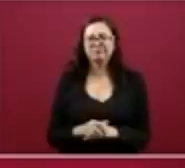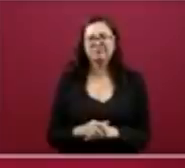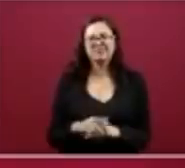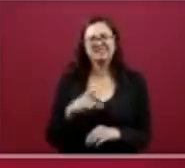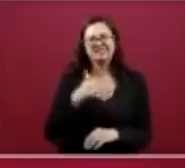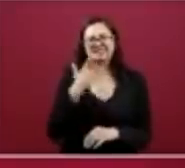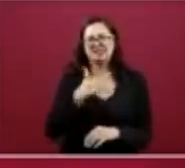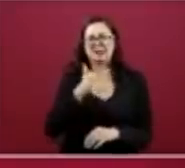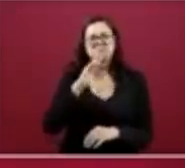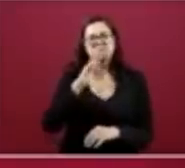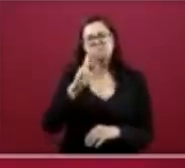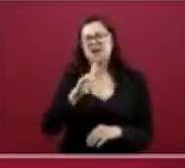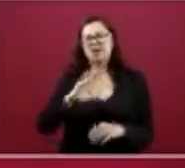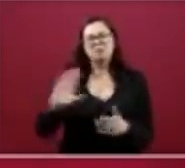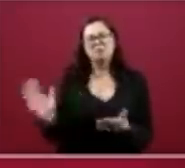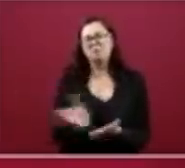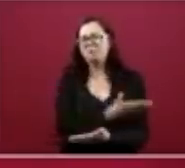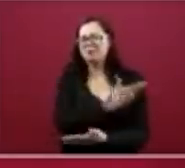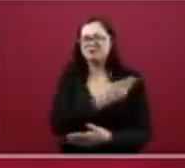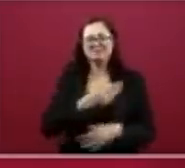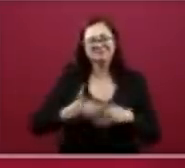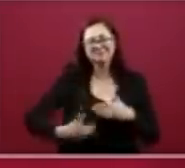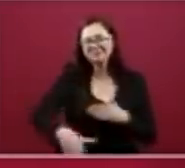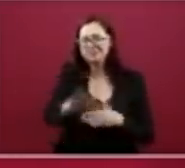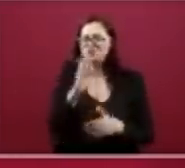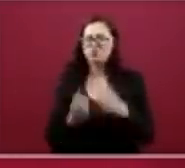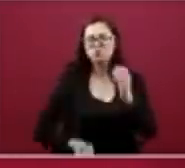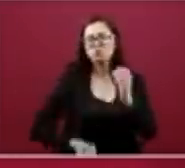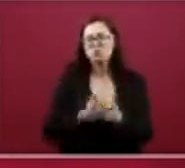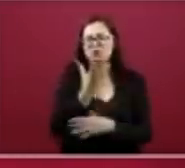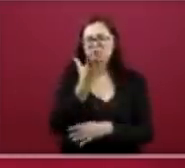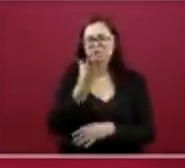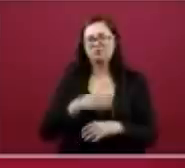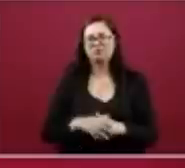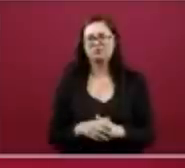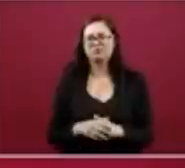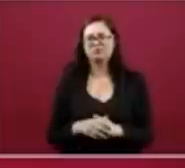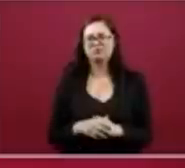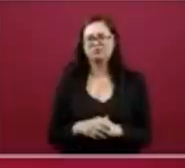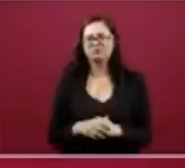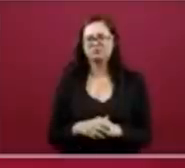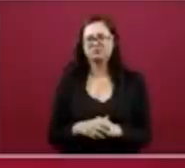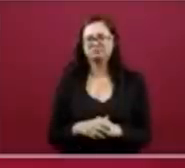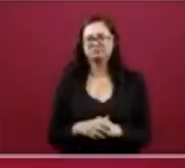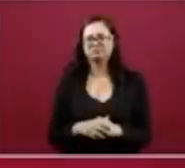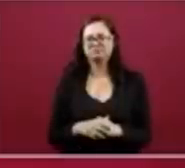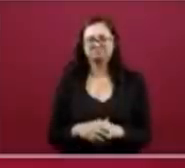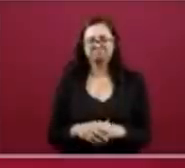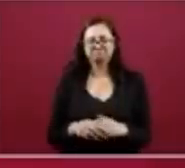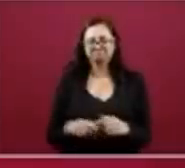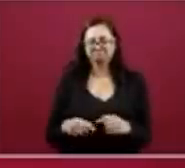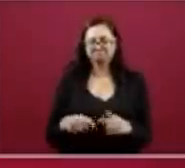vuelta a la página. Vamos a entrar en una etapa nueva. Aquí